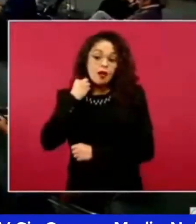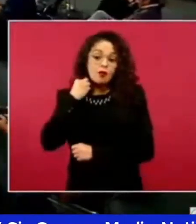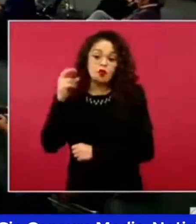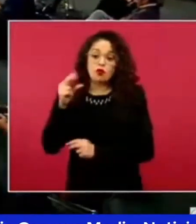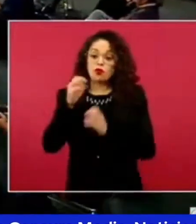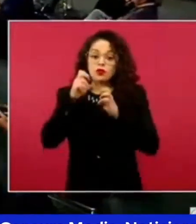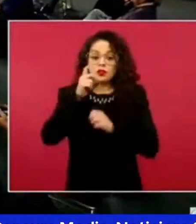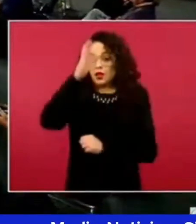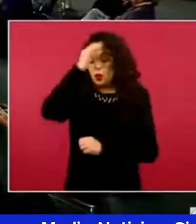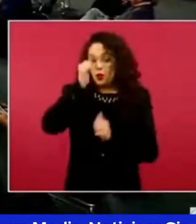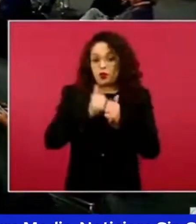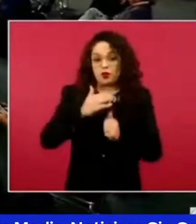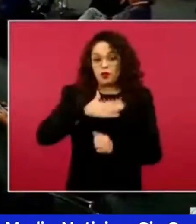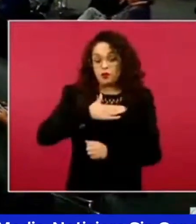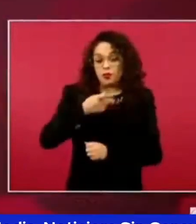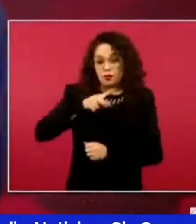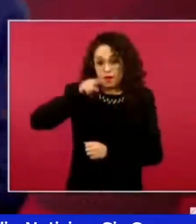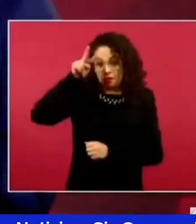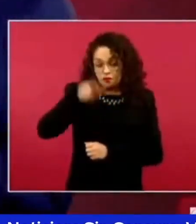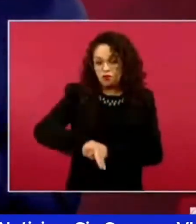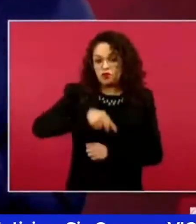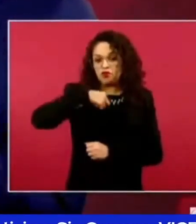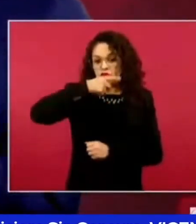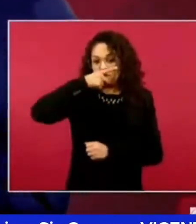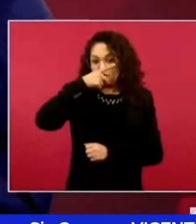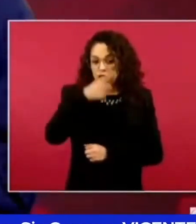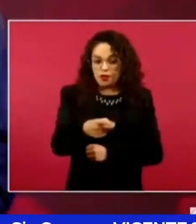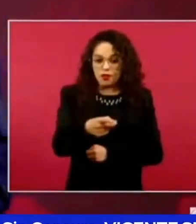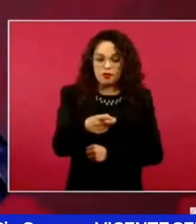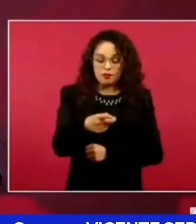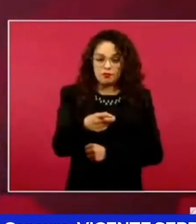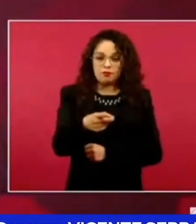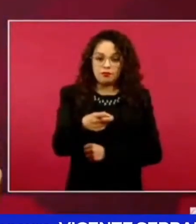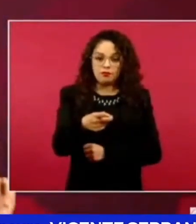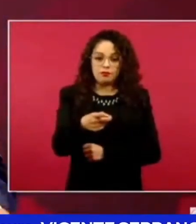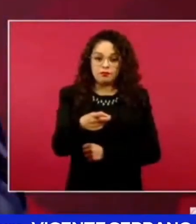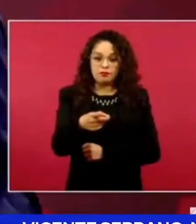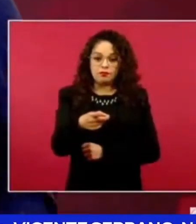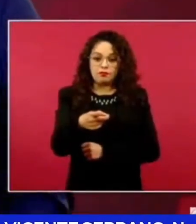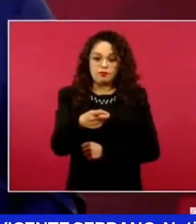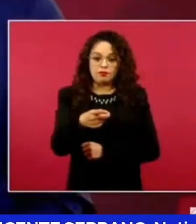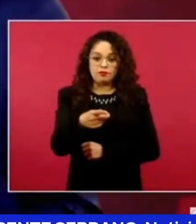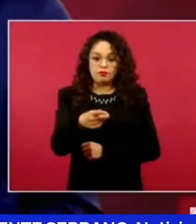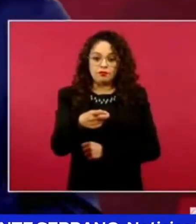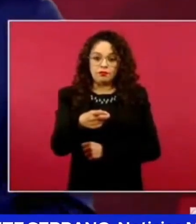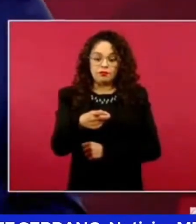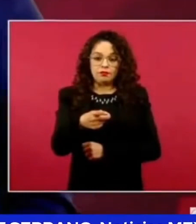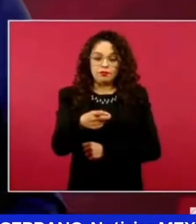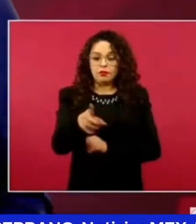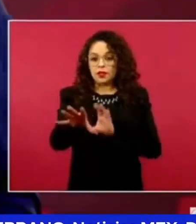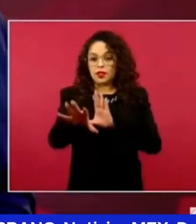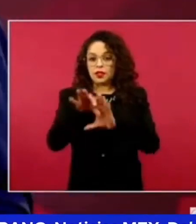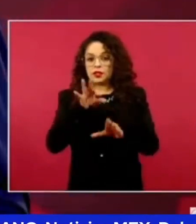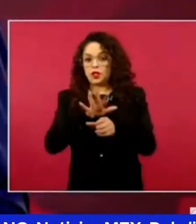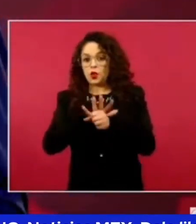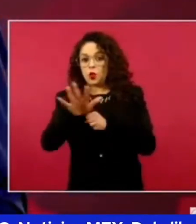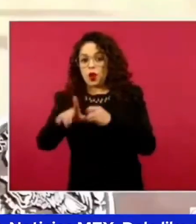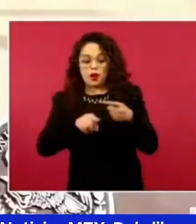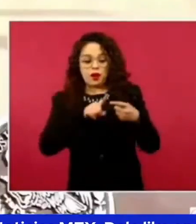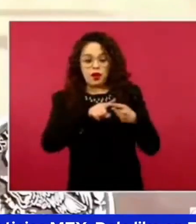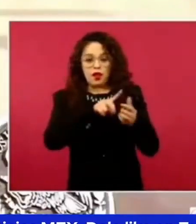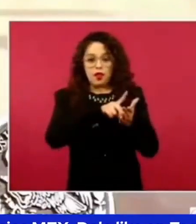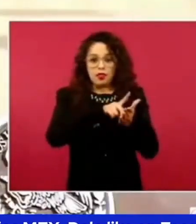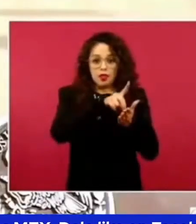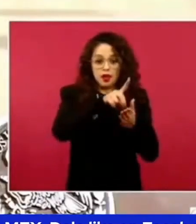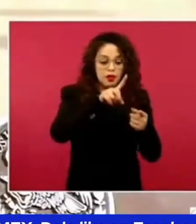Sostengo que cuando se tiene que optar entre derecho y justicia, hay que